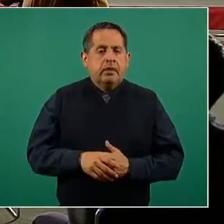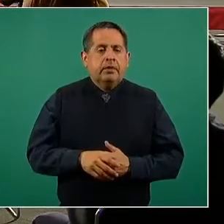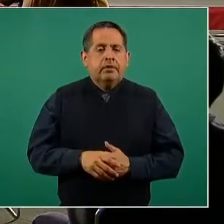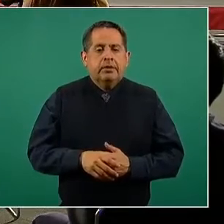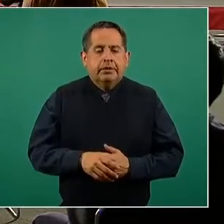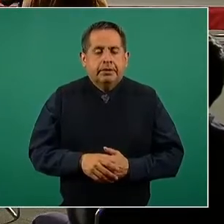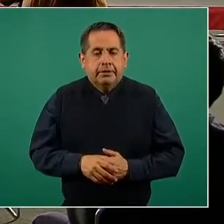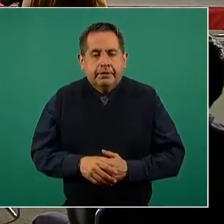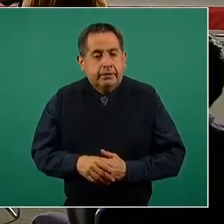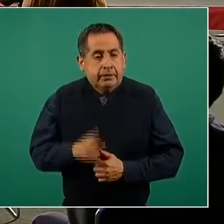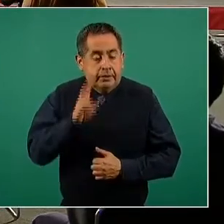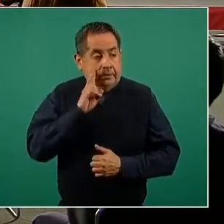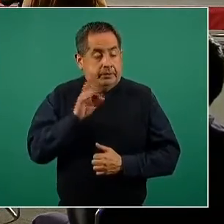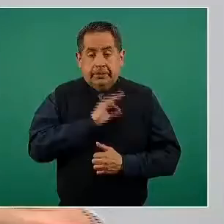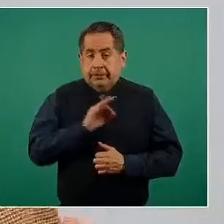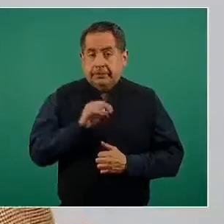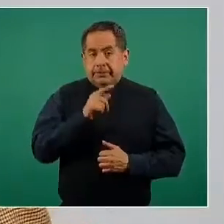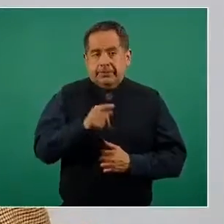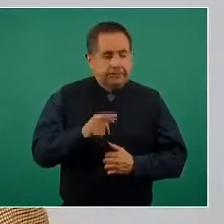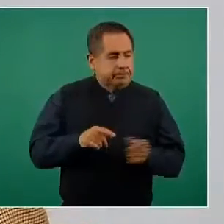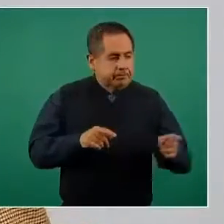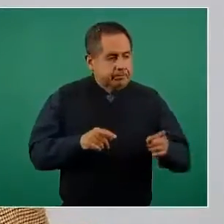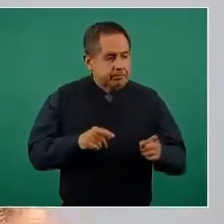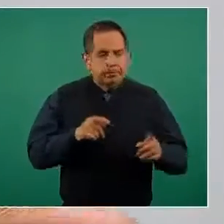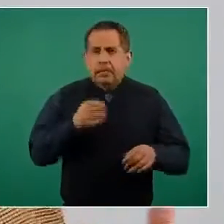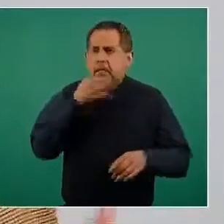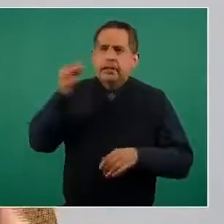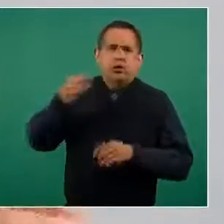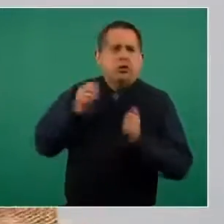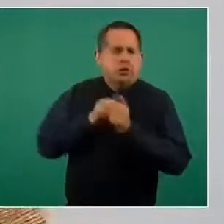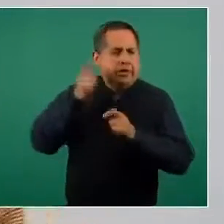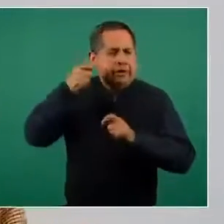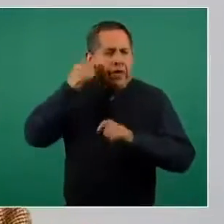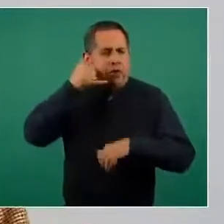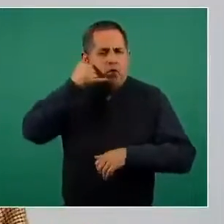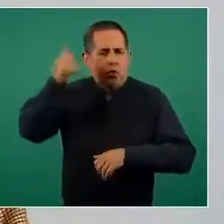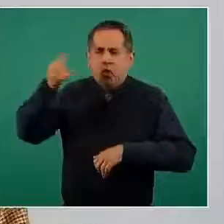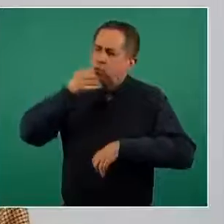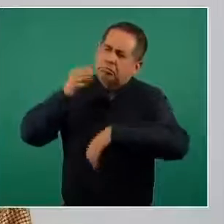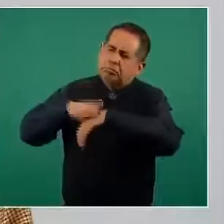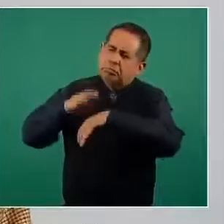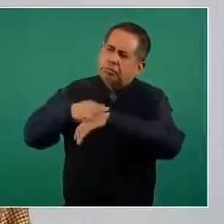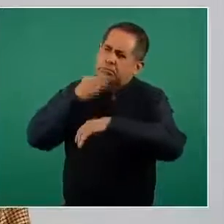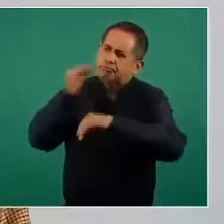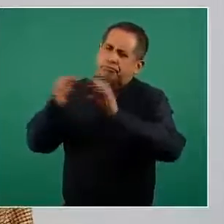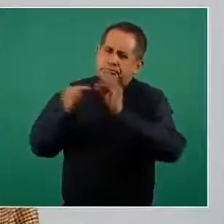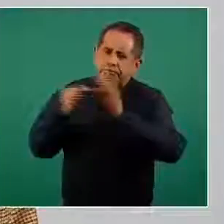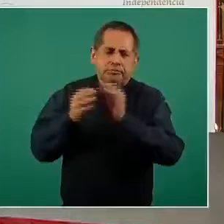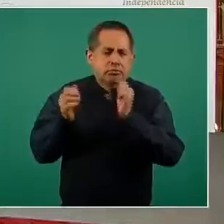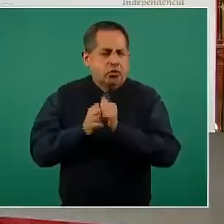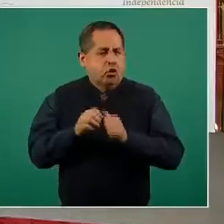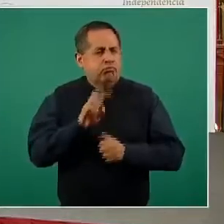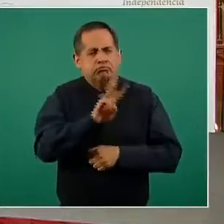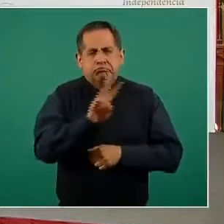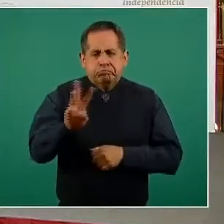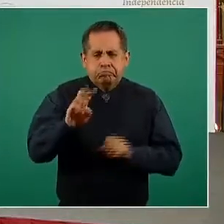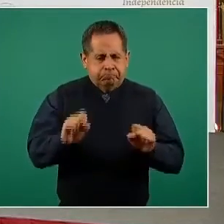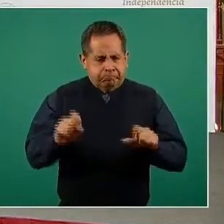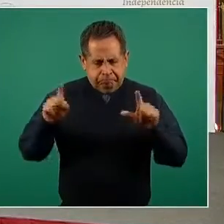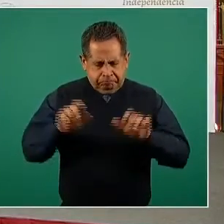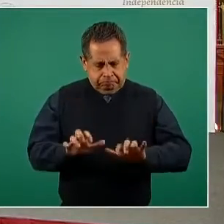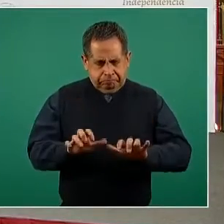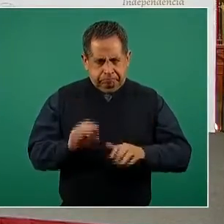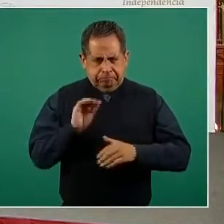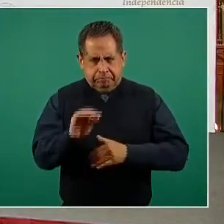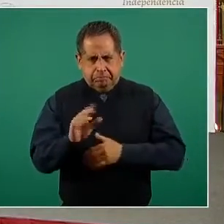tiene también la posibilidad de reportes telefónicos y de reportes por vía plataforma para algunos eventos